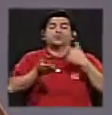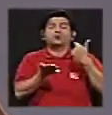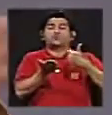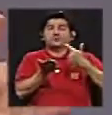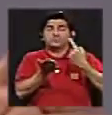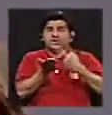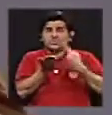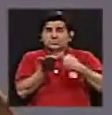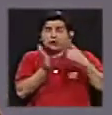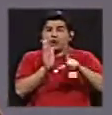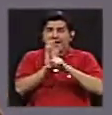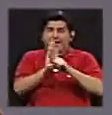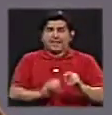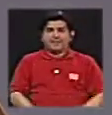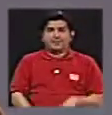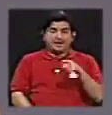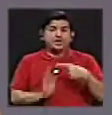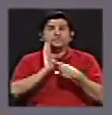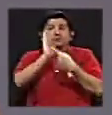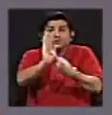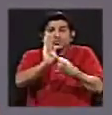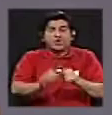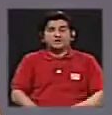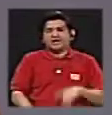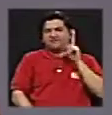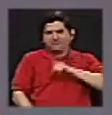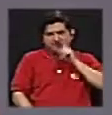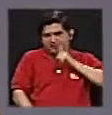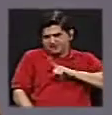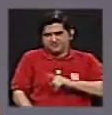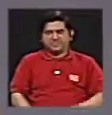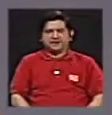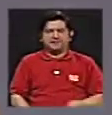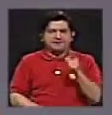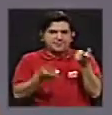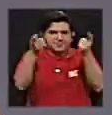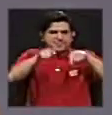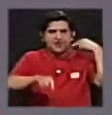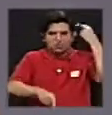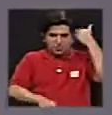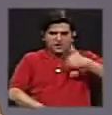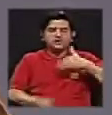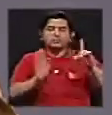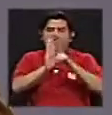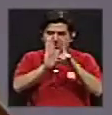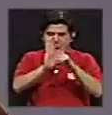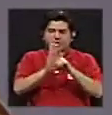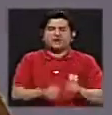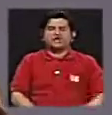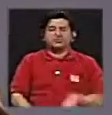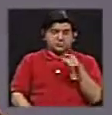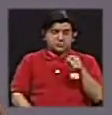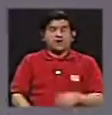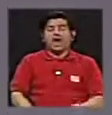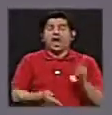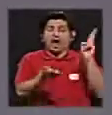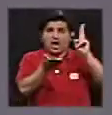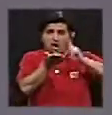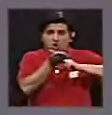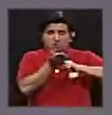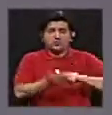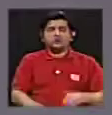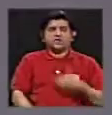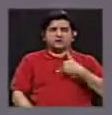Entonces, eso mismo demuestra que es falso. En este caso, el Estado tiene todo el derecho a tomar el bien, el contrato pasa a